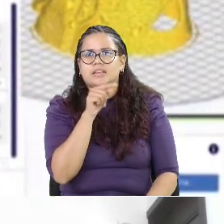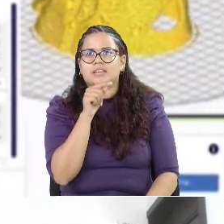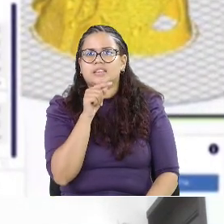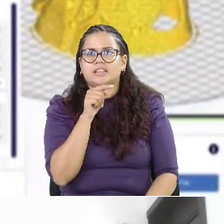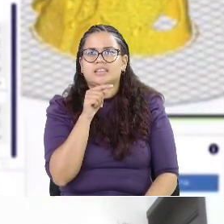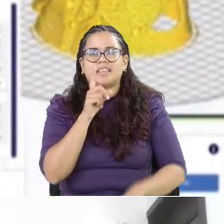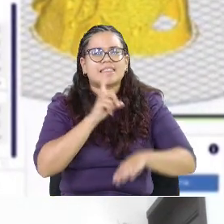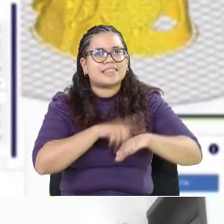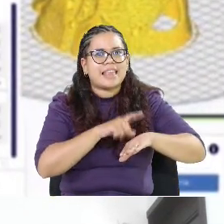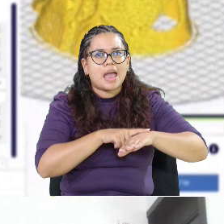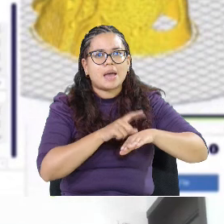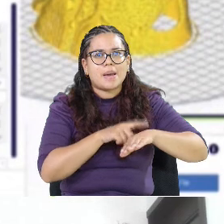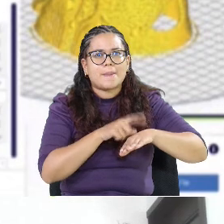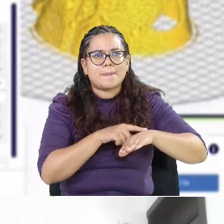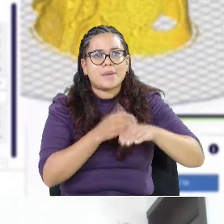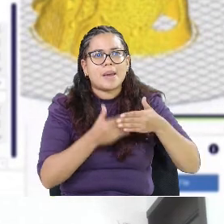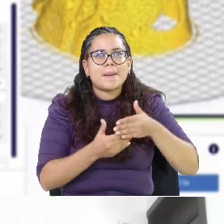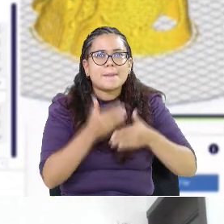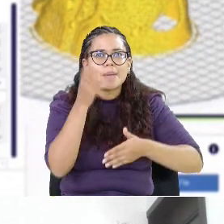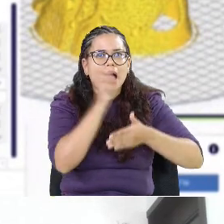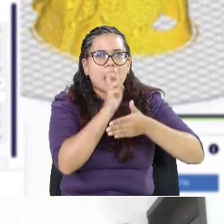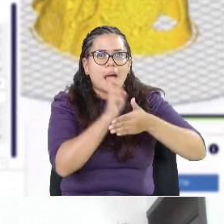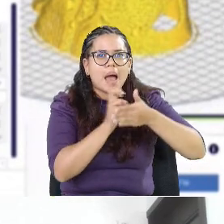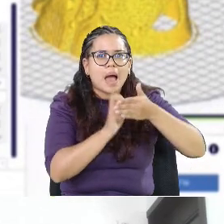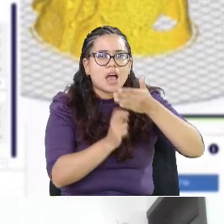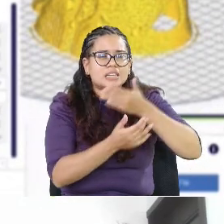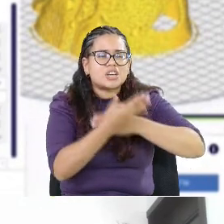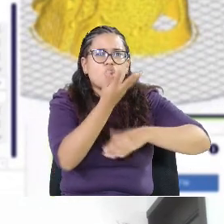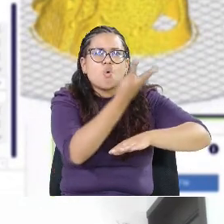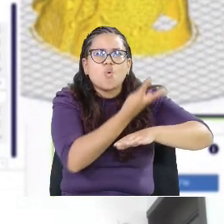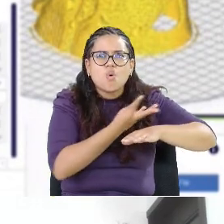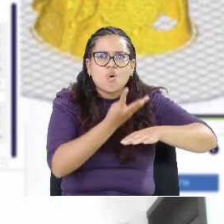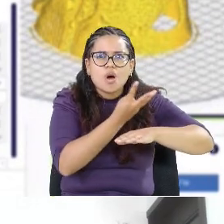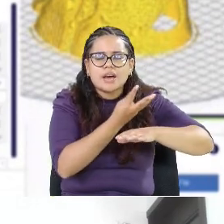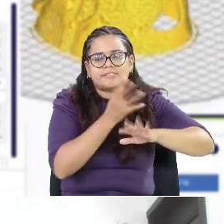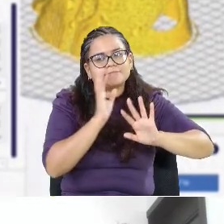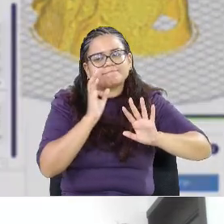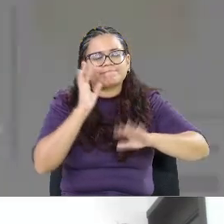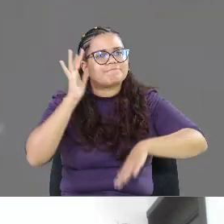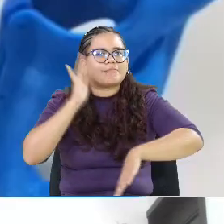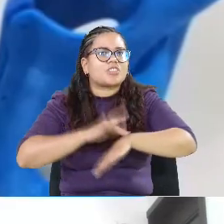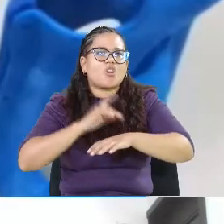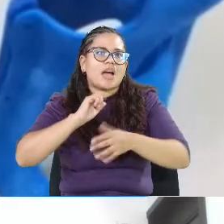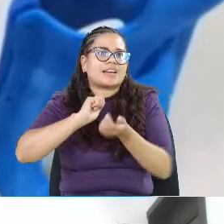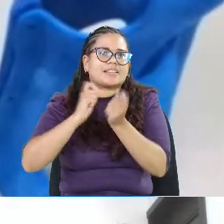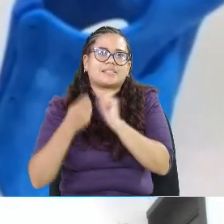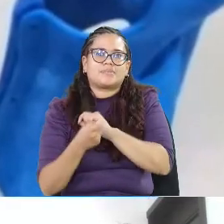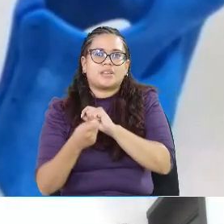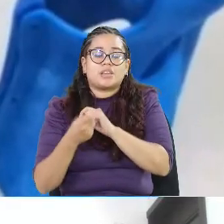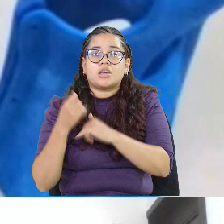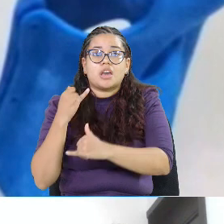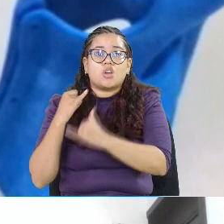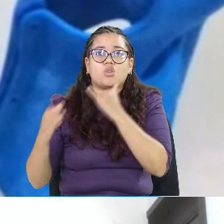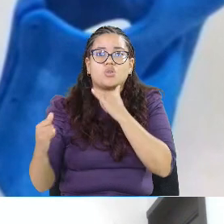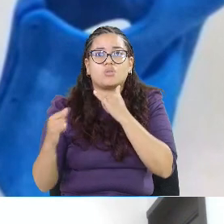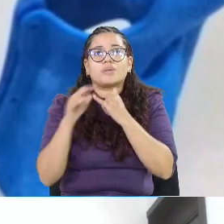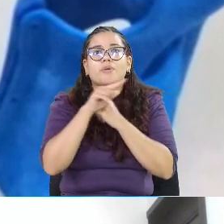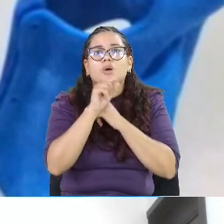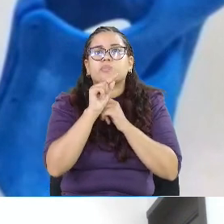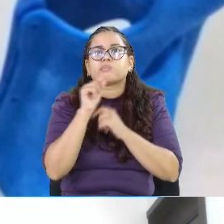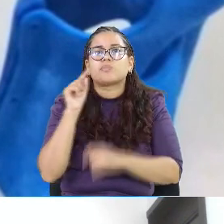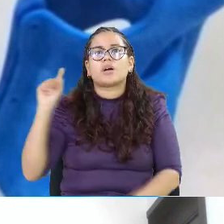al tiempo de empezarse a imprimir está tomando mucho tiempo, bueno, hay que hacer unos cambios. Y al final pues tenemos varios cambios